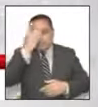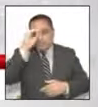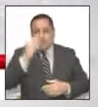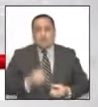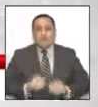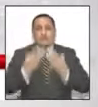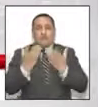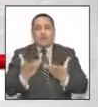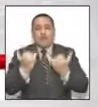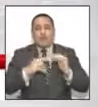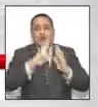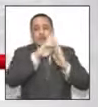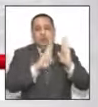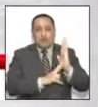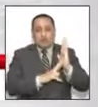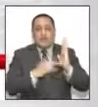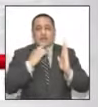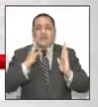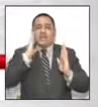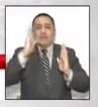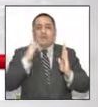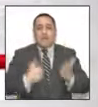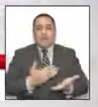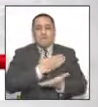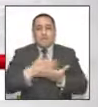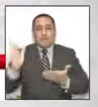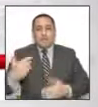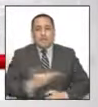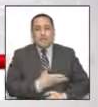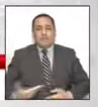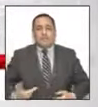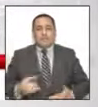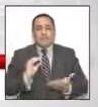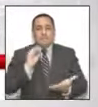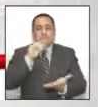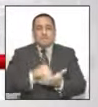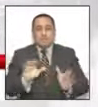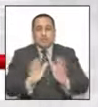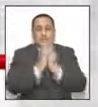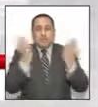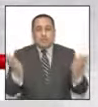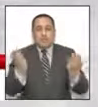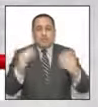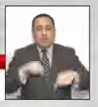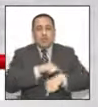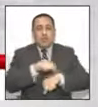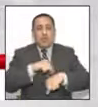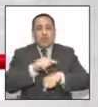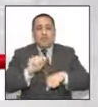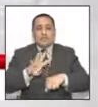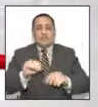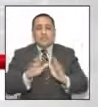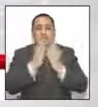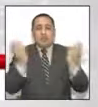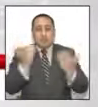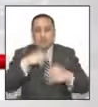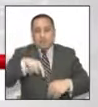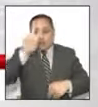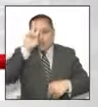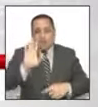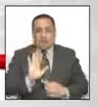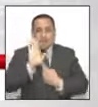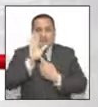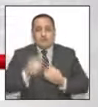pleno? La resolución que declara la vacancia se publica en el Diario Oficial dentro de las 24 horas siguientes al de la recepción de la